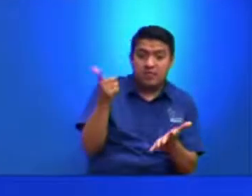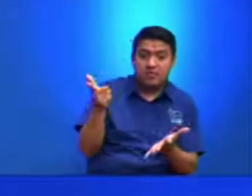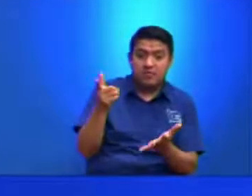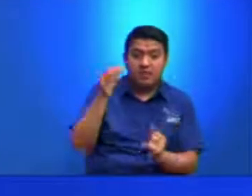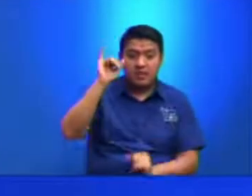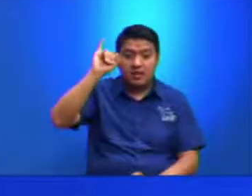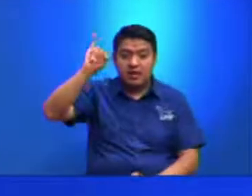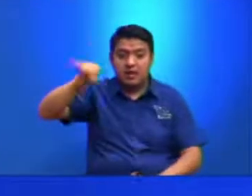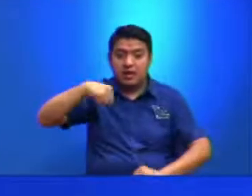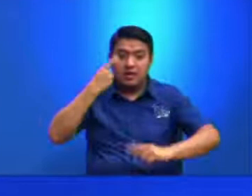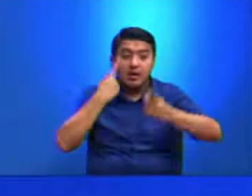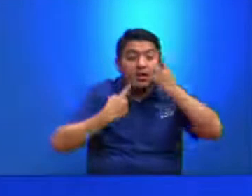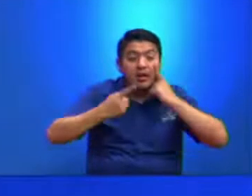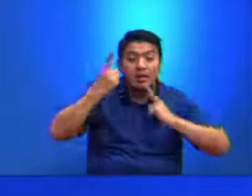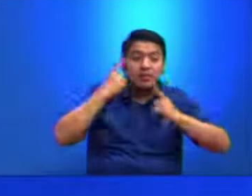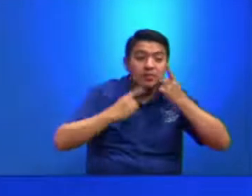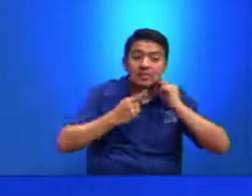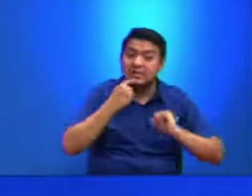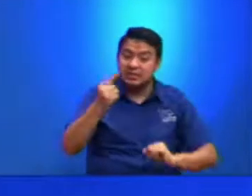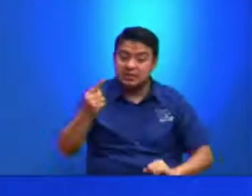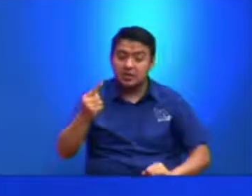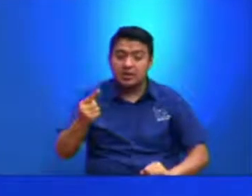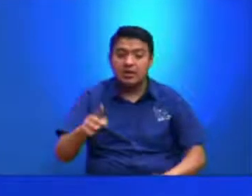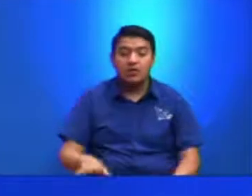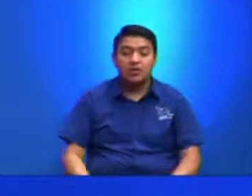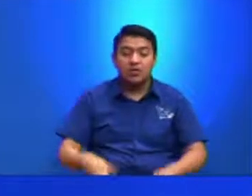se paran sobre las colinas peladas,